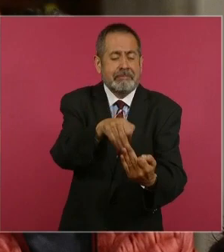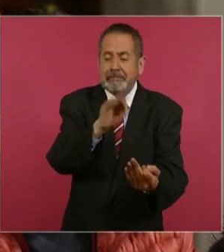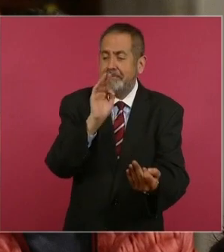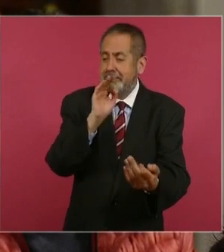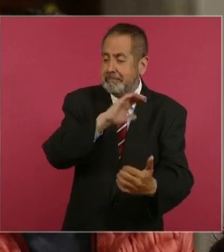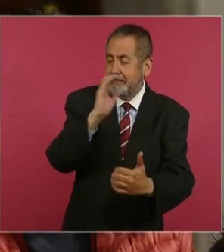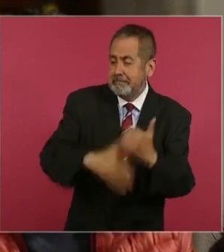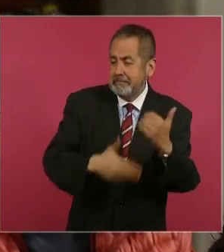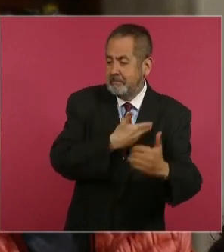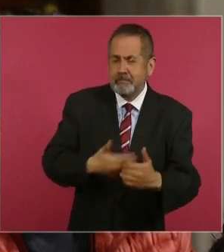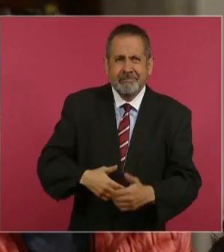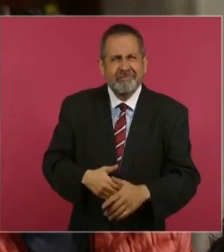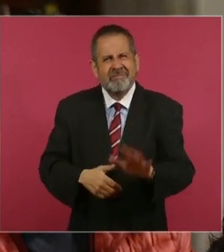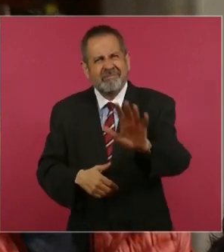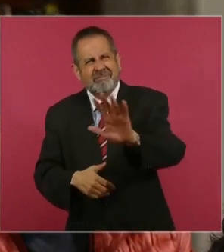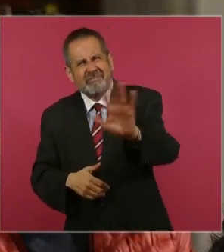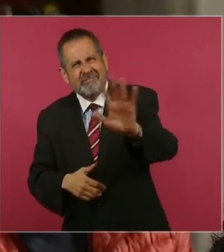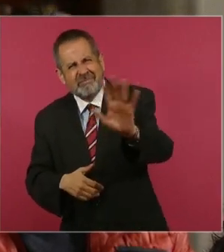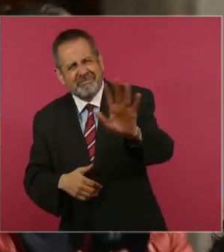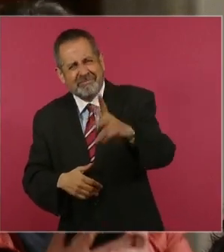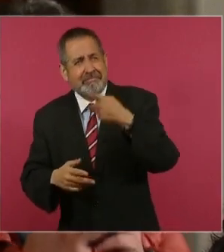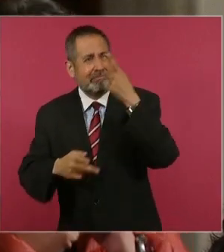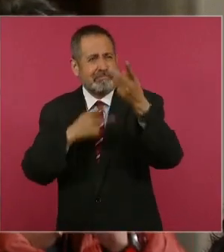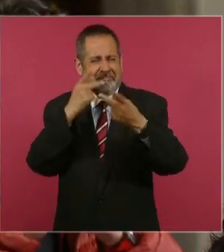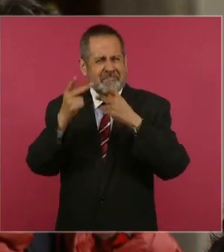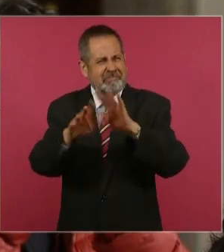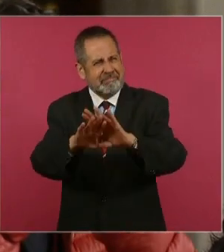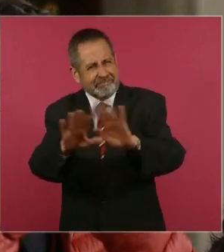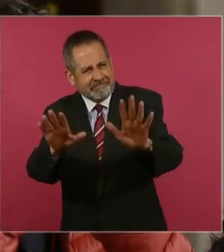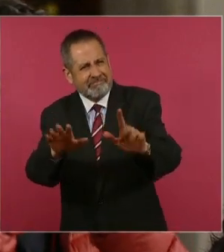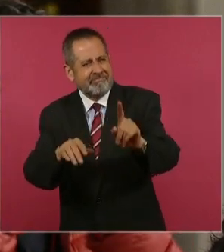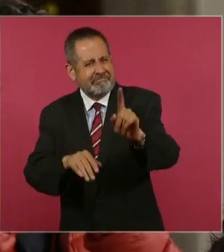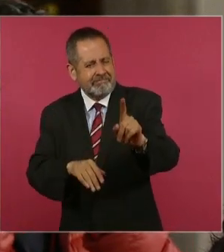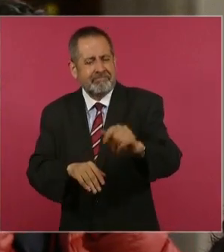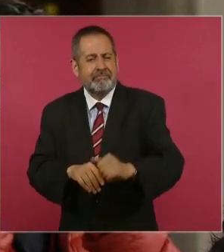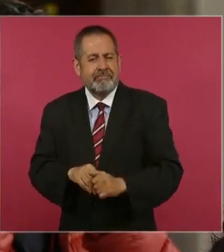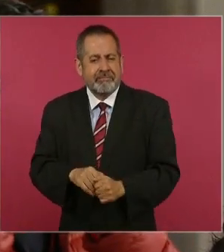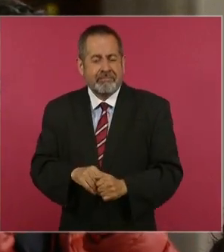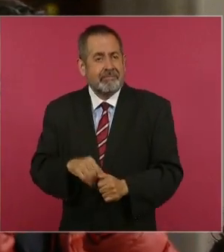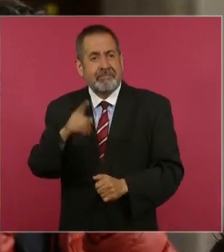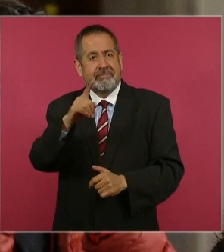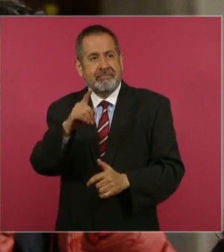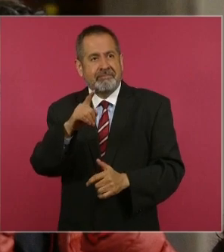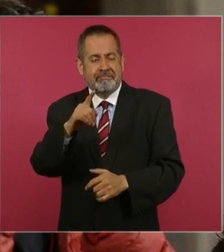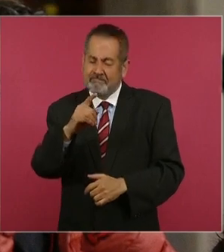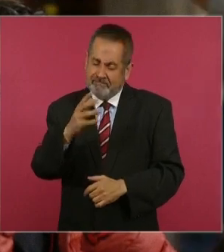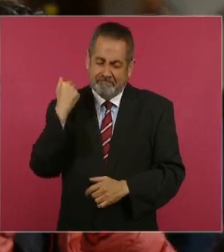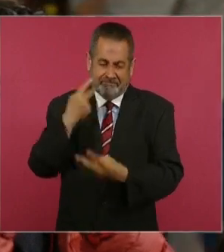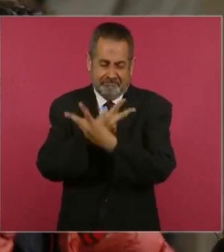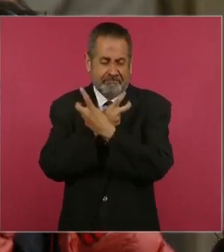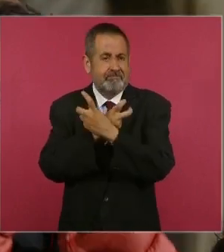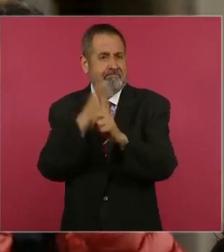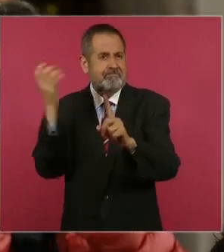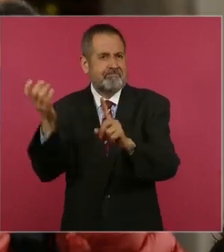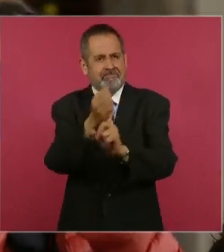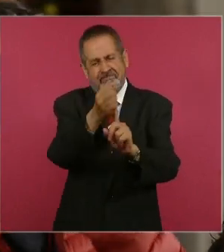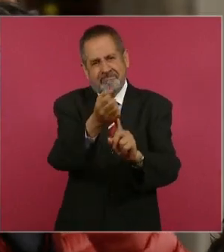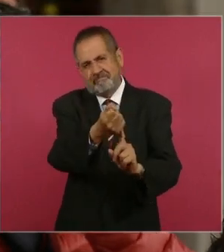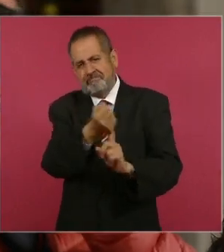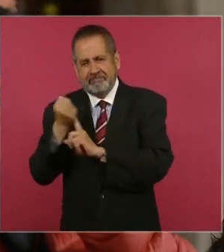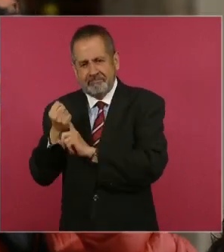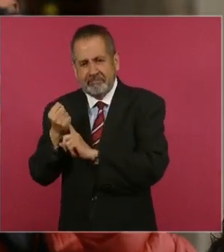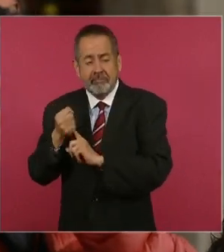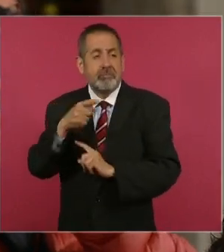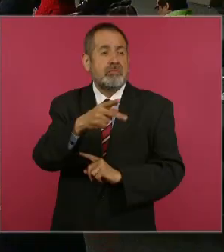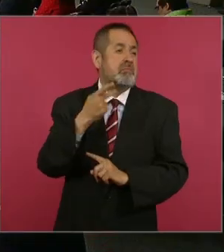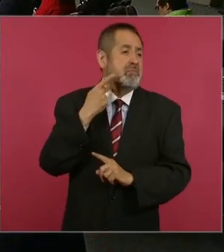Obrador déjate de tanta alaraca Ya te cargó la calaca olvídate de la